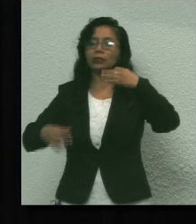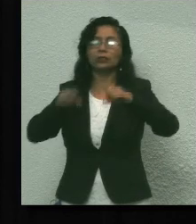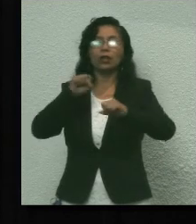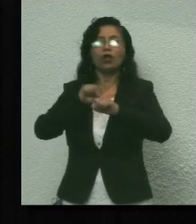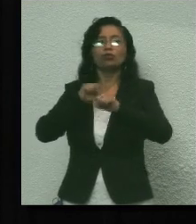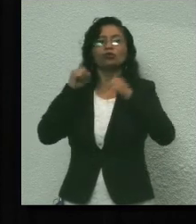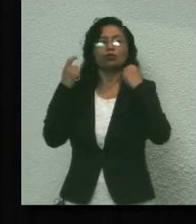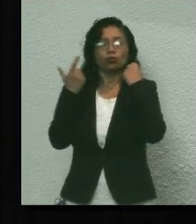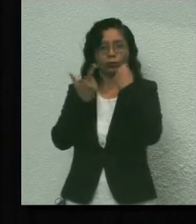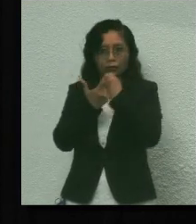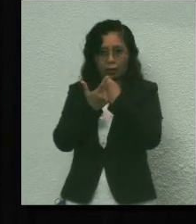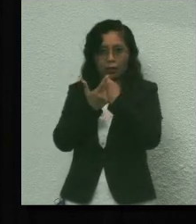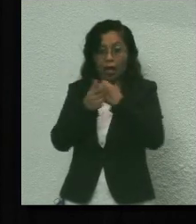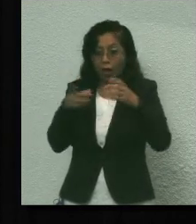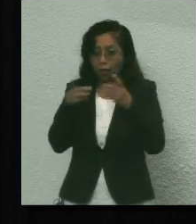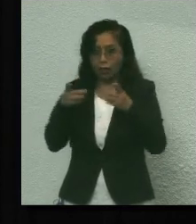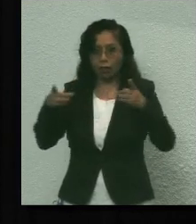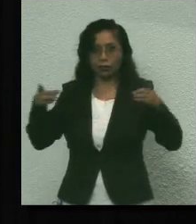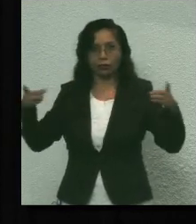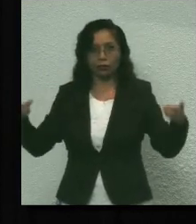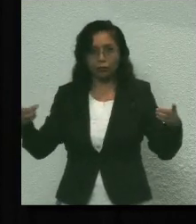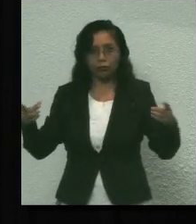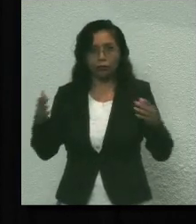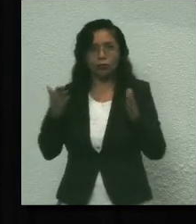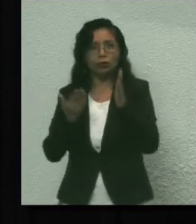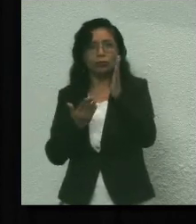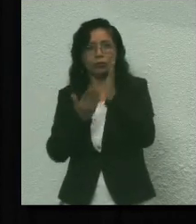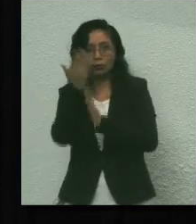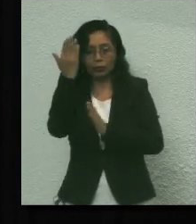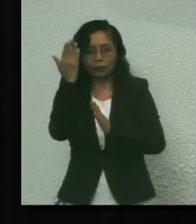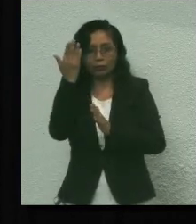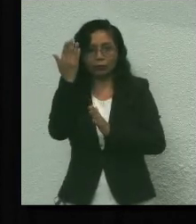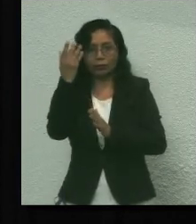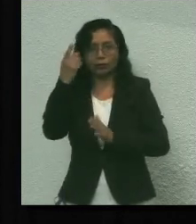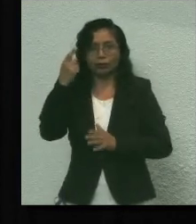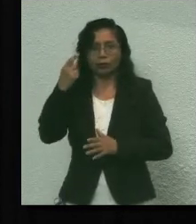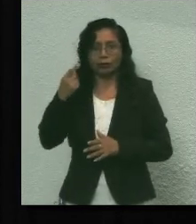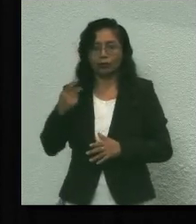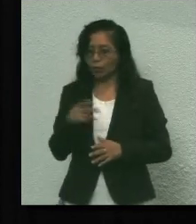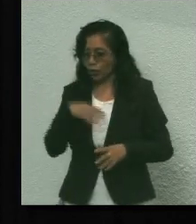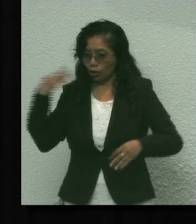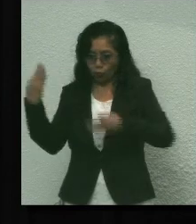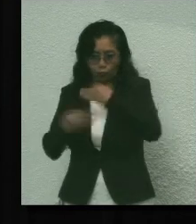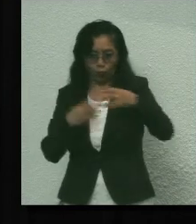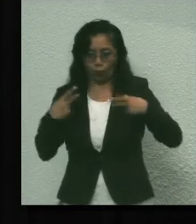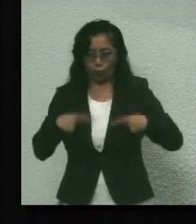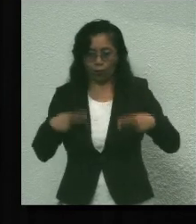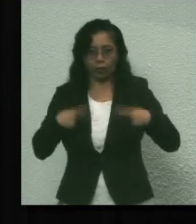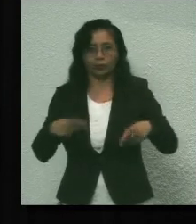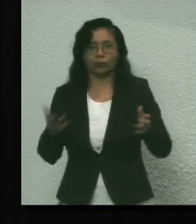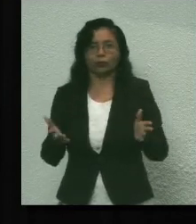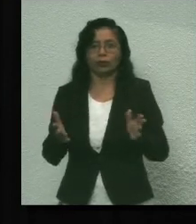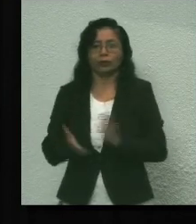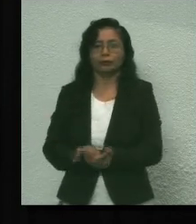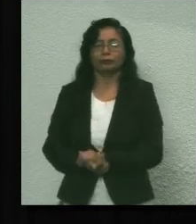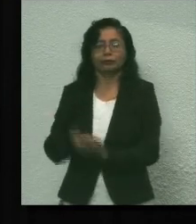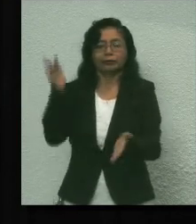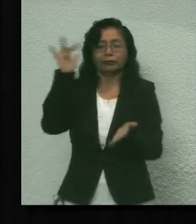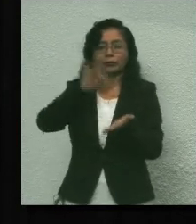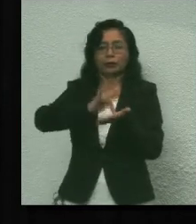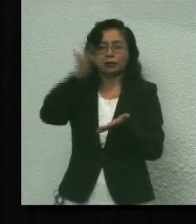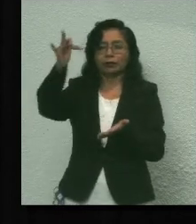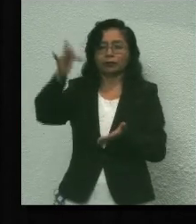el desarrollo y progreso a favor de los más necesitados es cuando muchas gracias